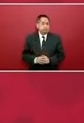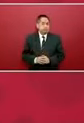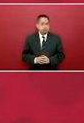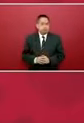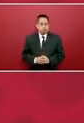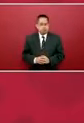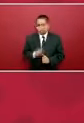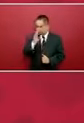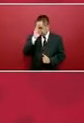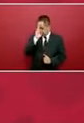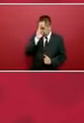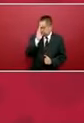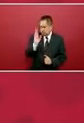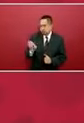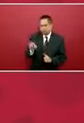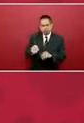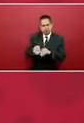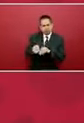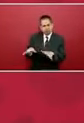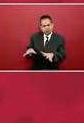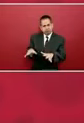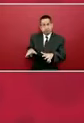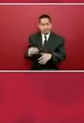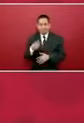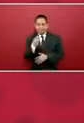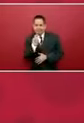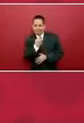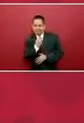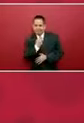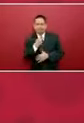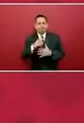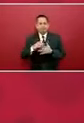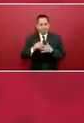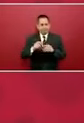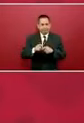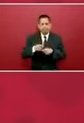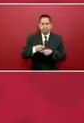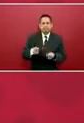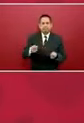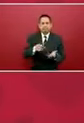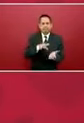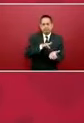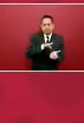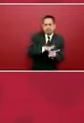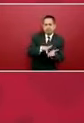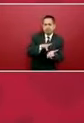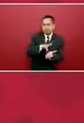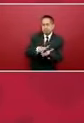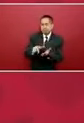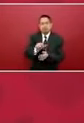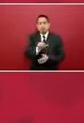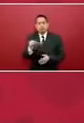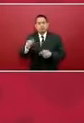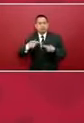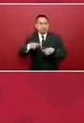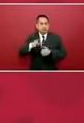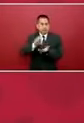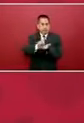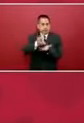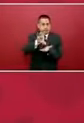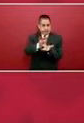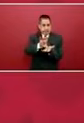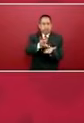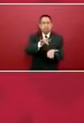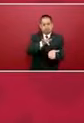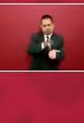de manera directa, porque así se van a dispersar los apoyos para personas con discapacidad,